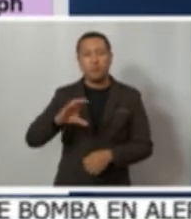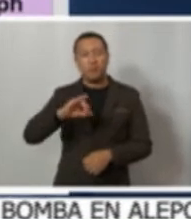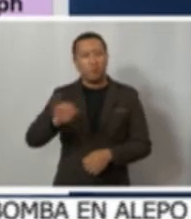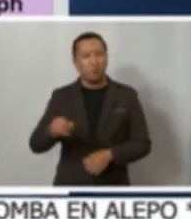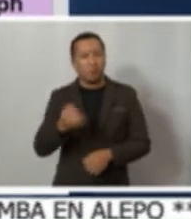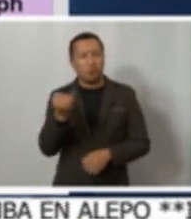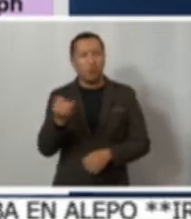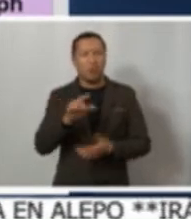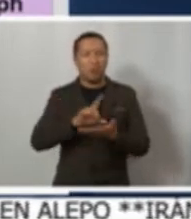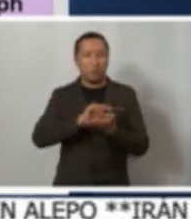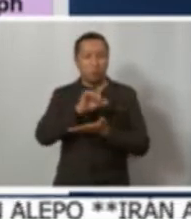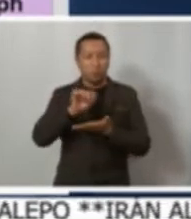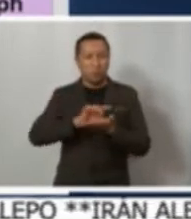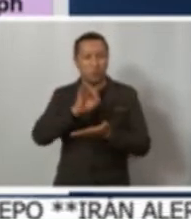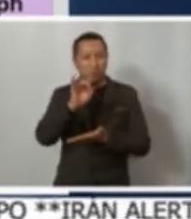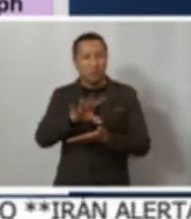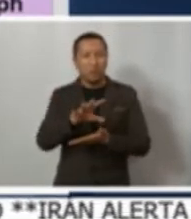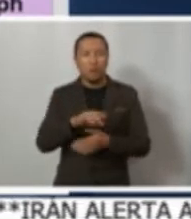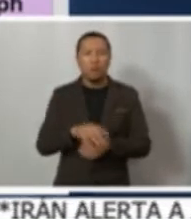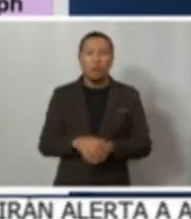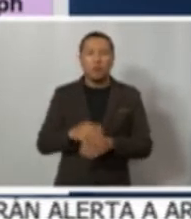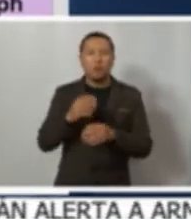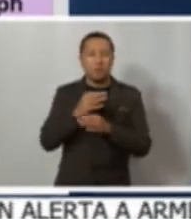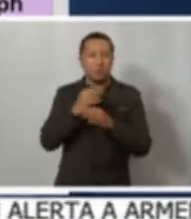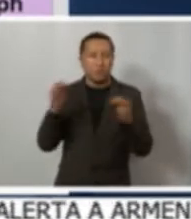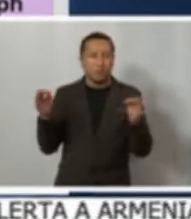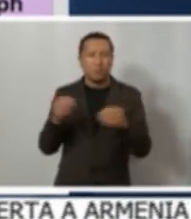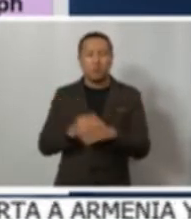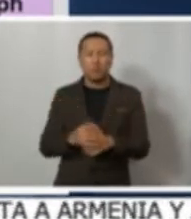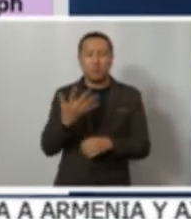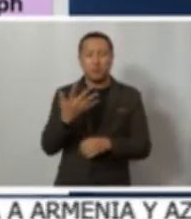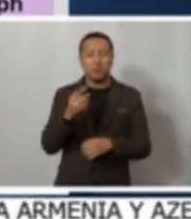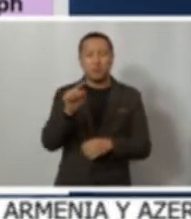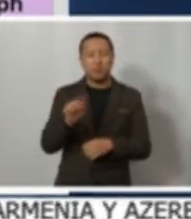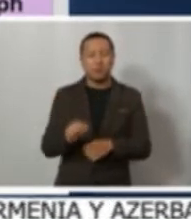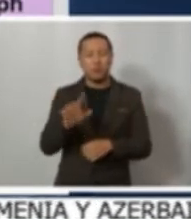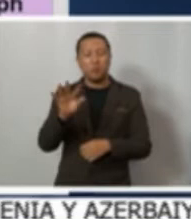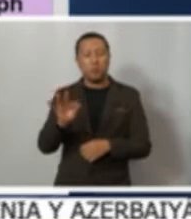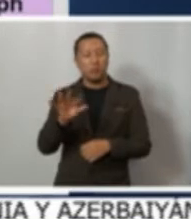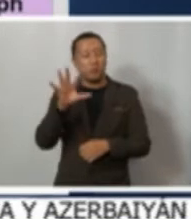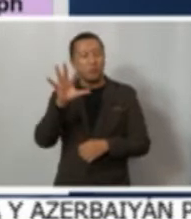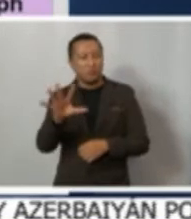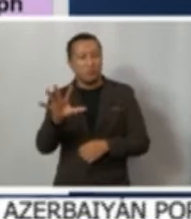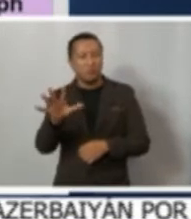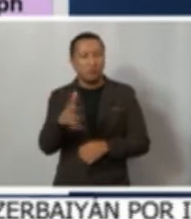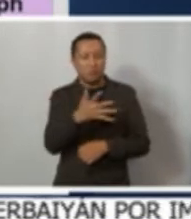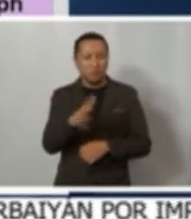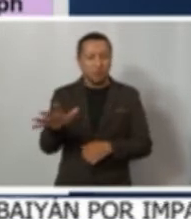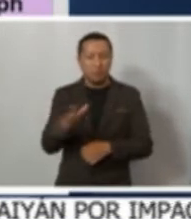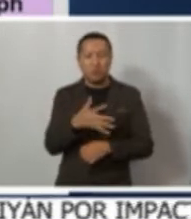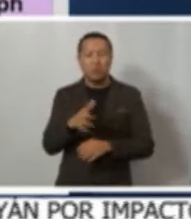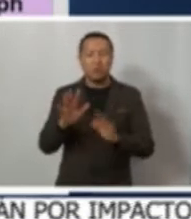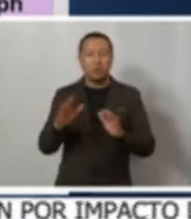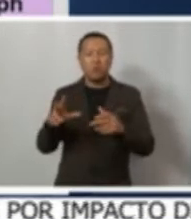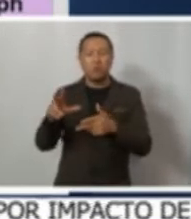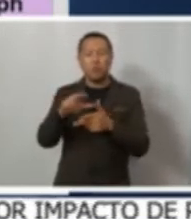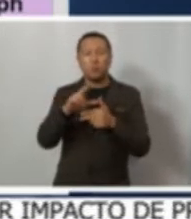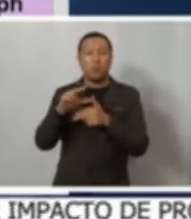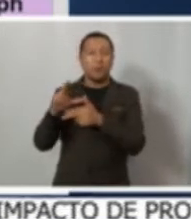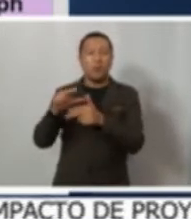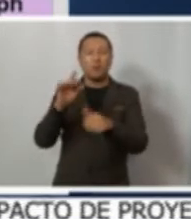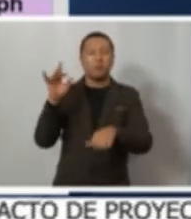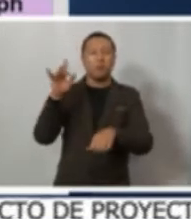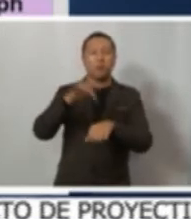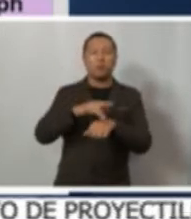a las 5:45 aproximadamente, dice el gobernador en su cuenta oficial, tocó tierra sobre Puerto Morelos,